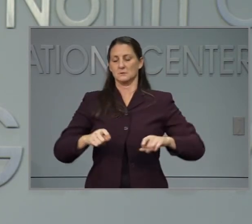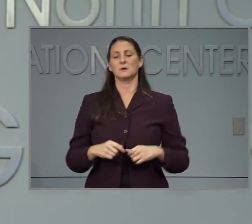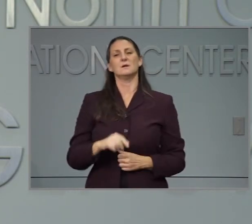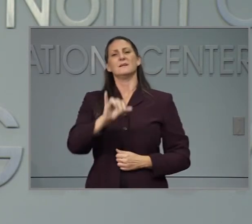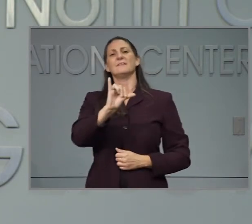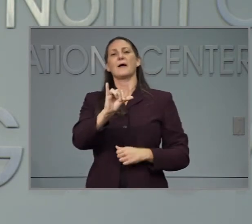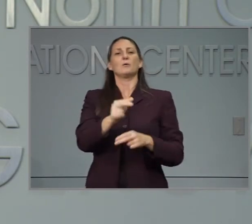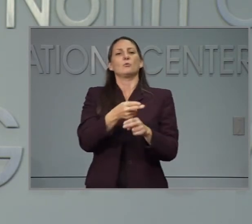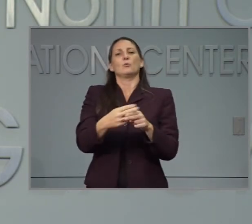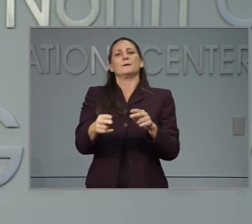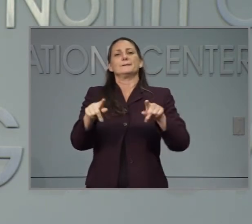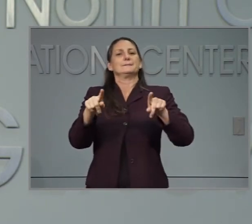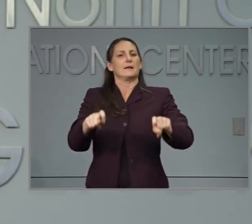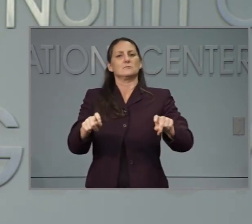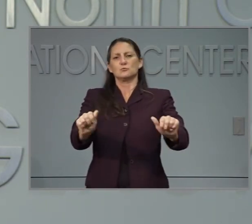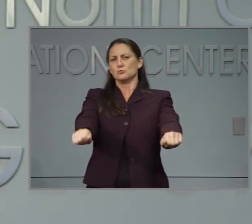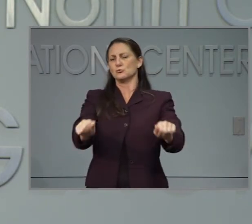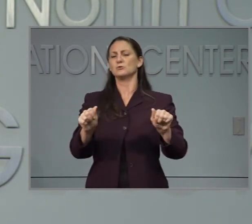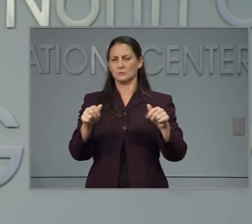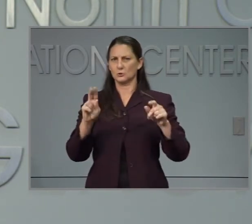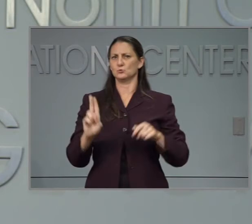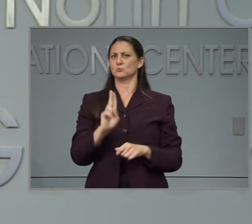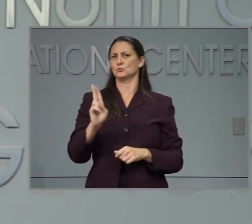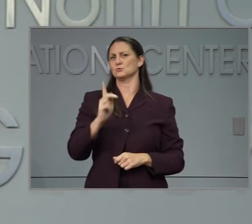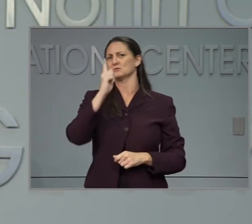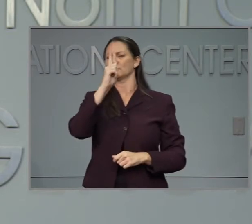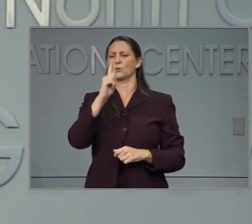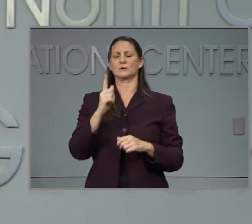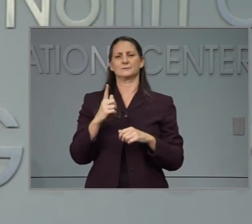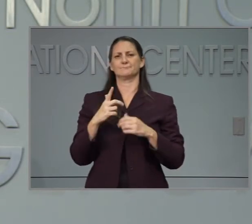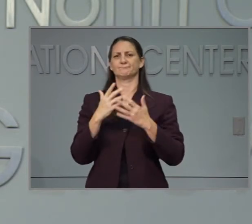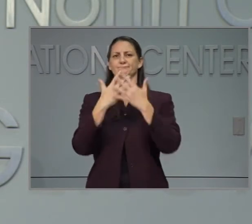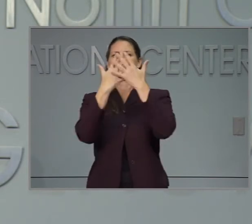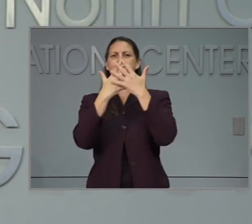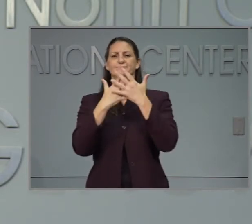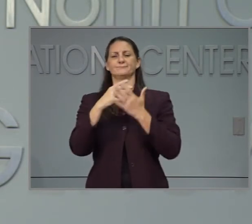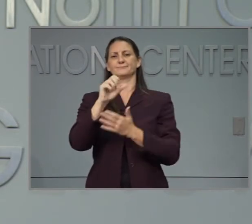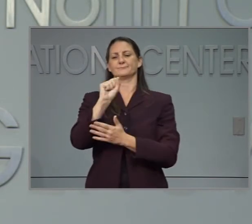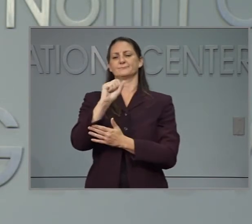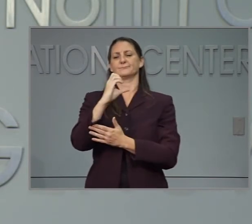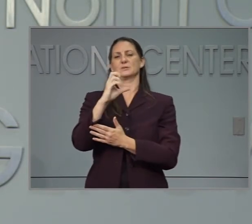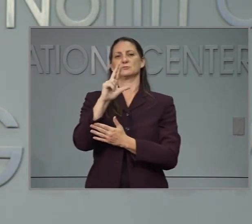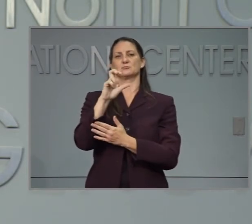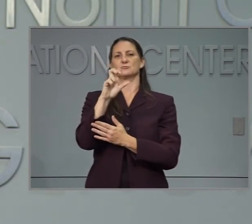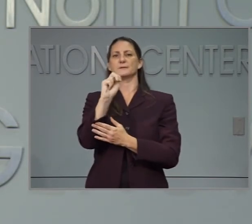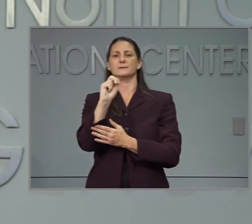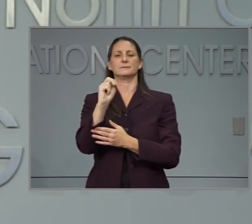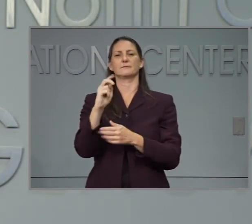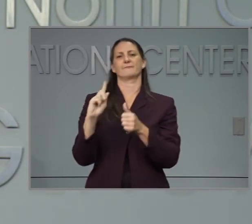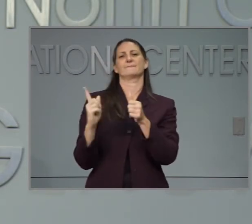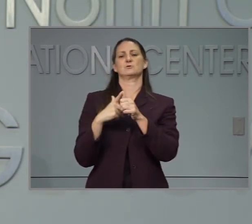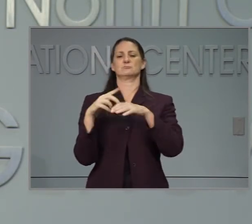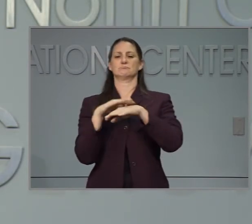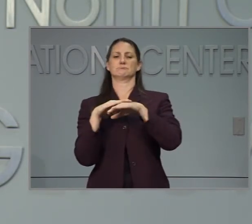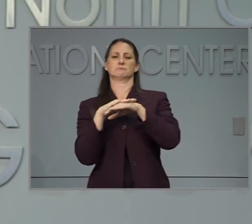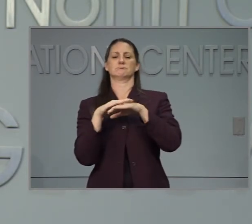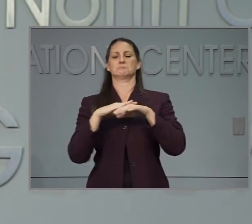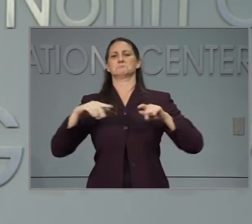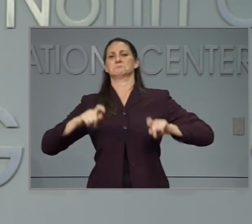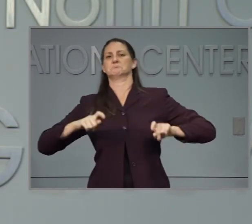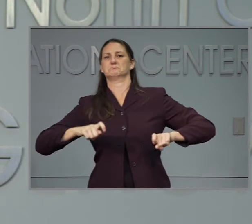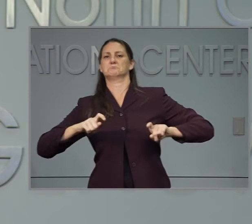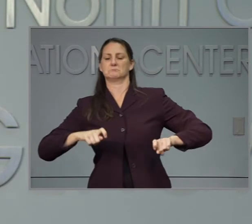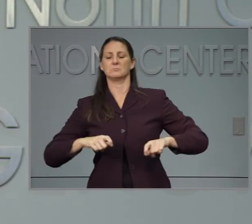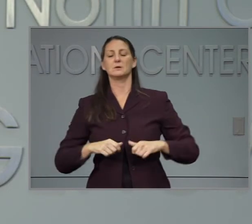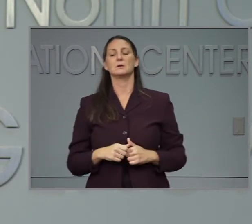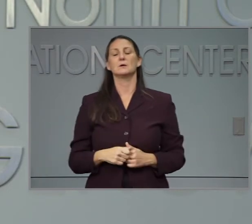ciertas cosas, como pruebas de evaluación. Esto es algo positivo. Voy a permitir que la doctora Cohen hable específicamente sobre